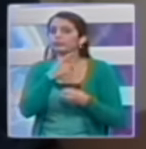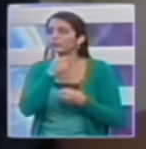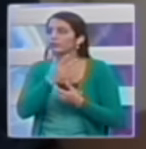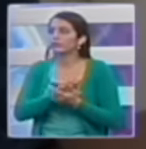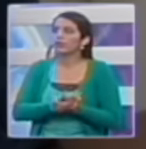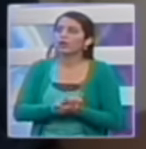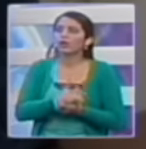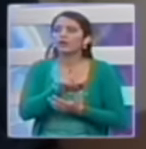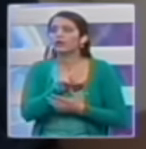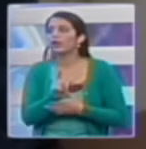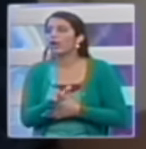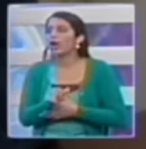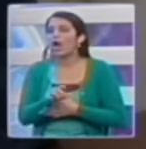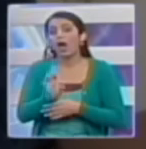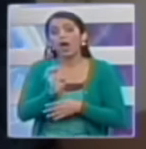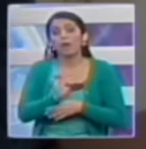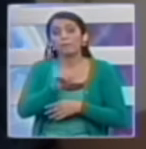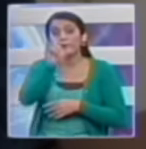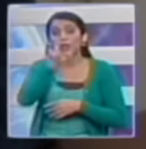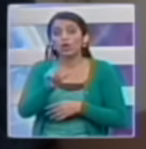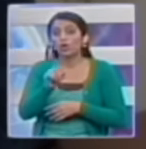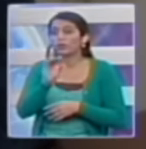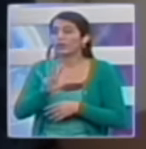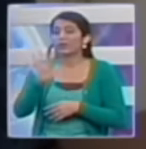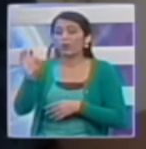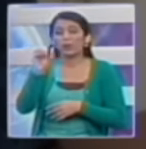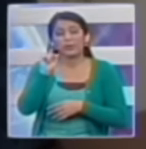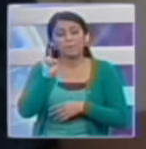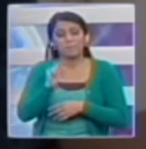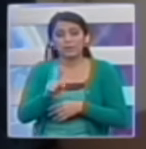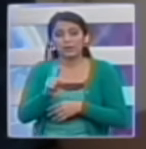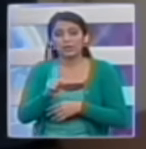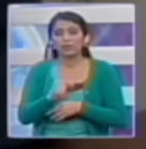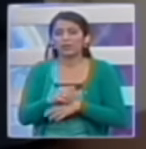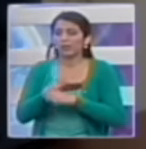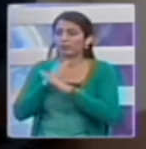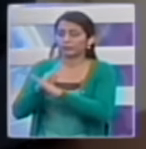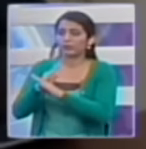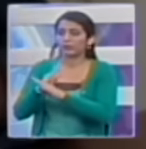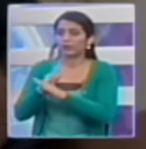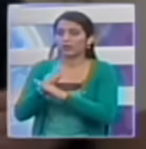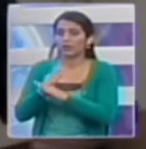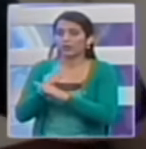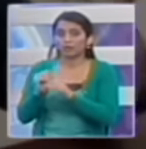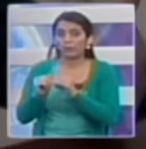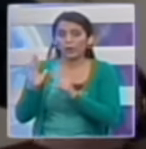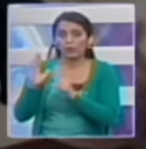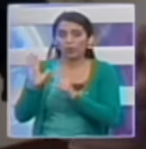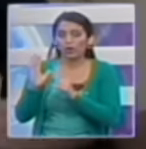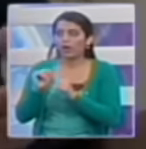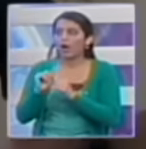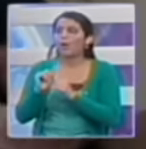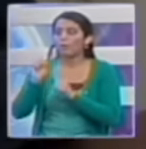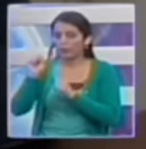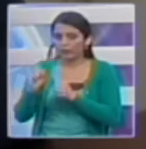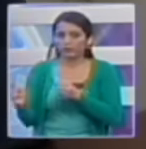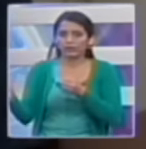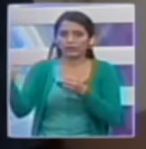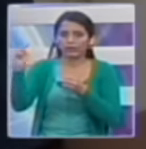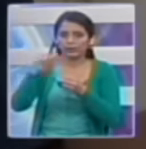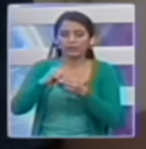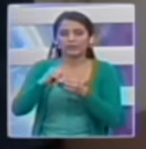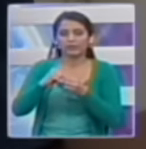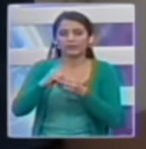de 50.000 visas de inmigrantes durante los últimos 5 años. Entiendo que esas estadísticas mejoraron y por eso es